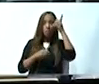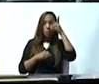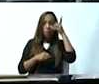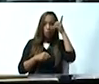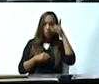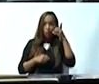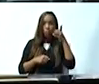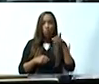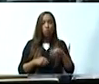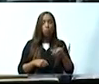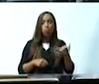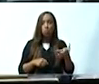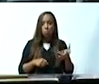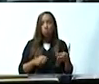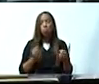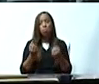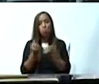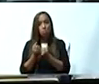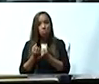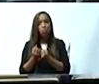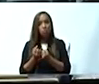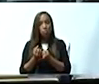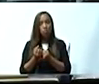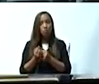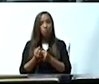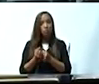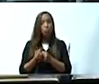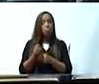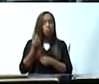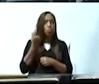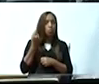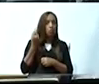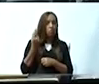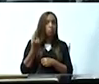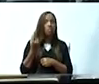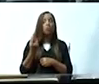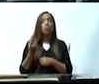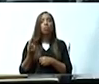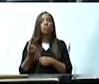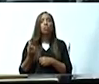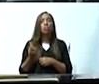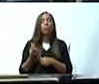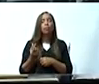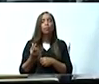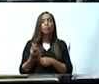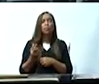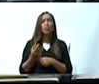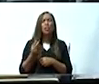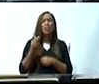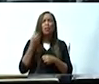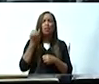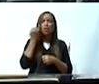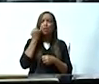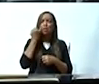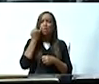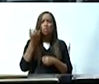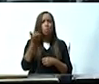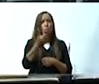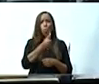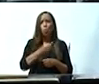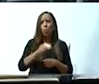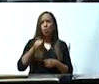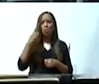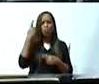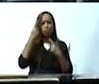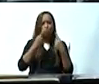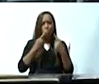competencia partidaria, pero jamás afectando el interés general, el interés del Estado dominicano.